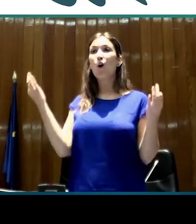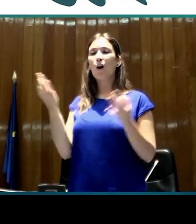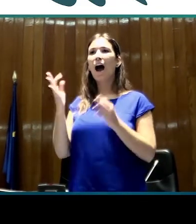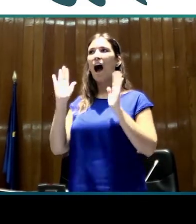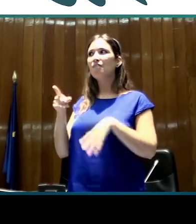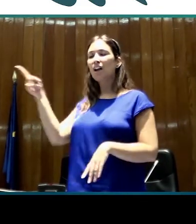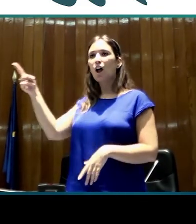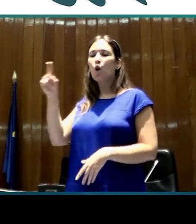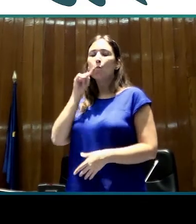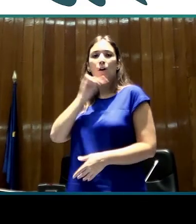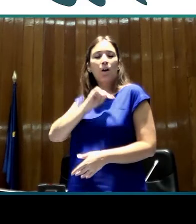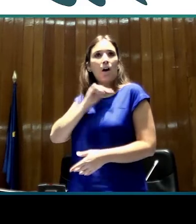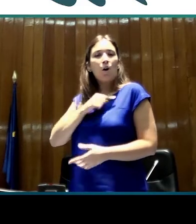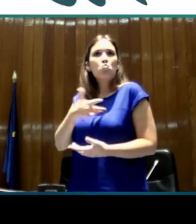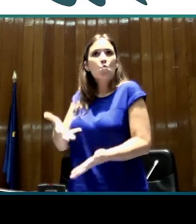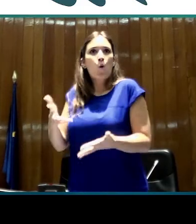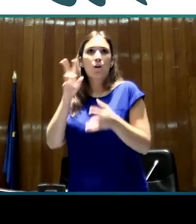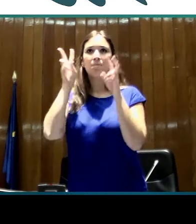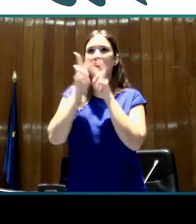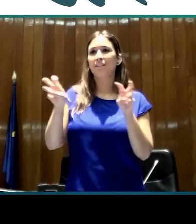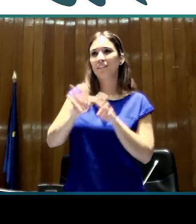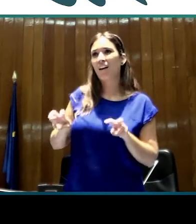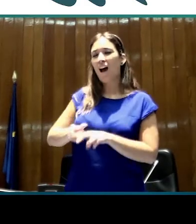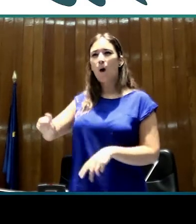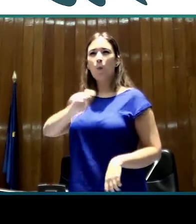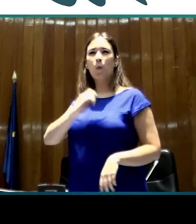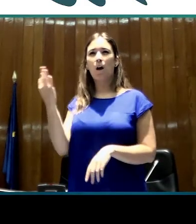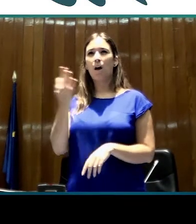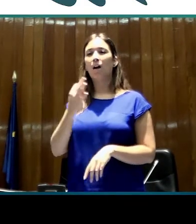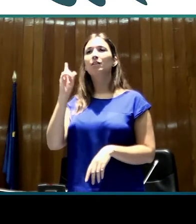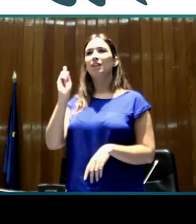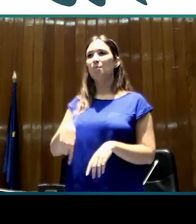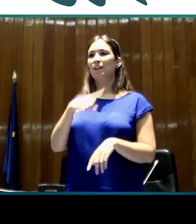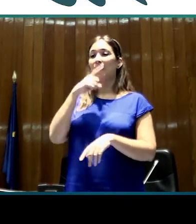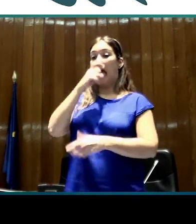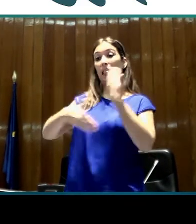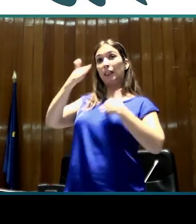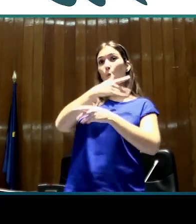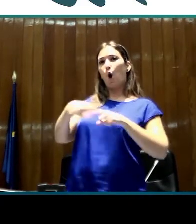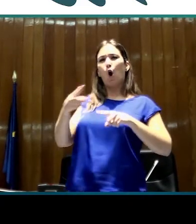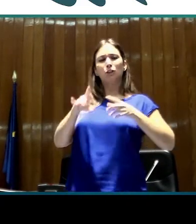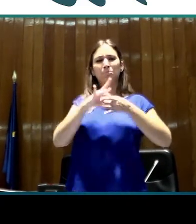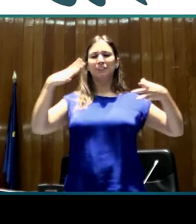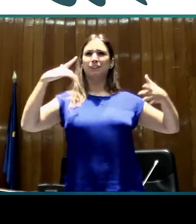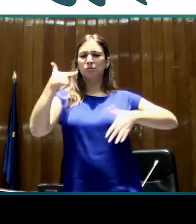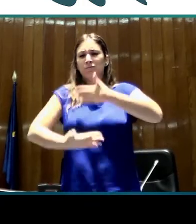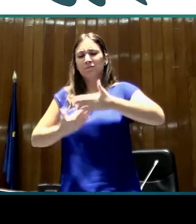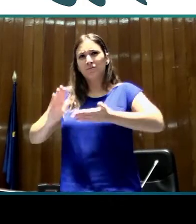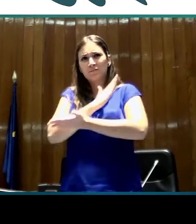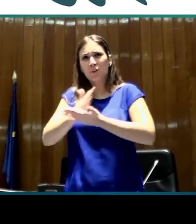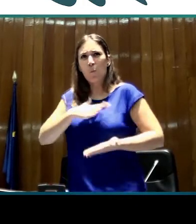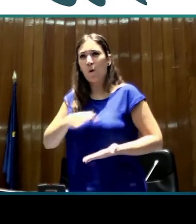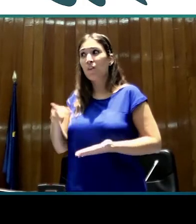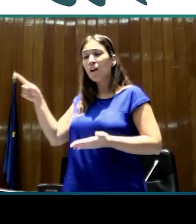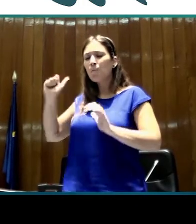por la investigación, la capacidad de ruptura con los elementos anteriores, la introducción en